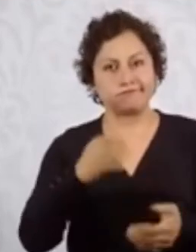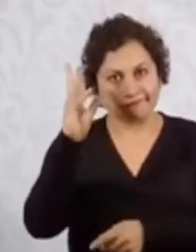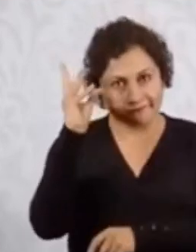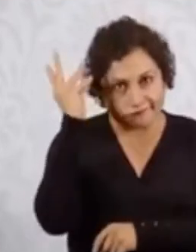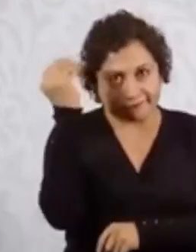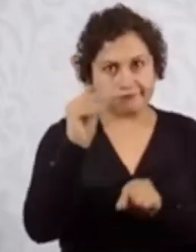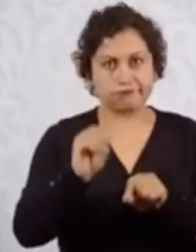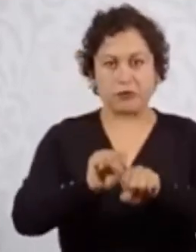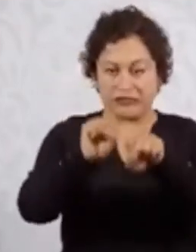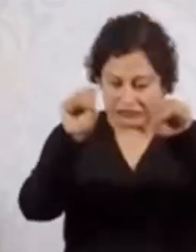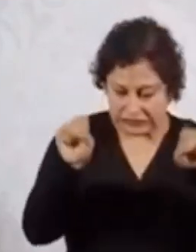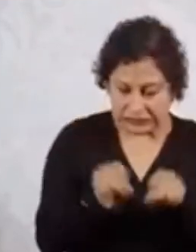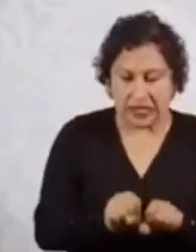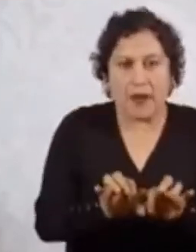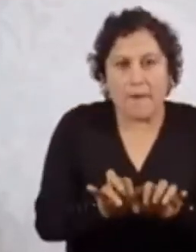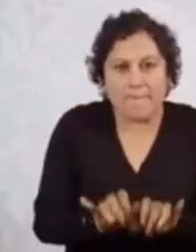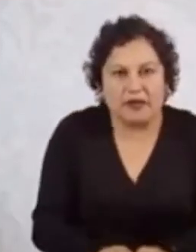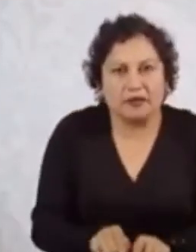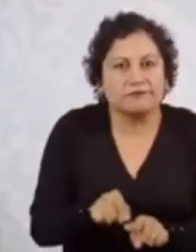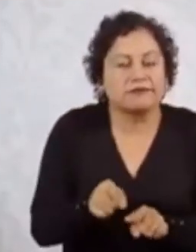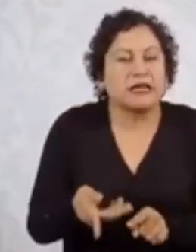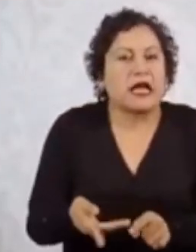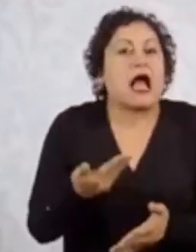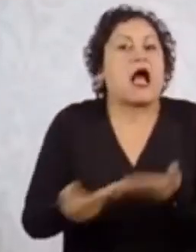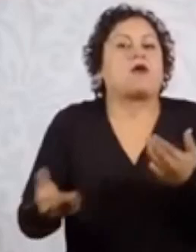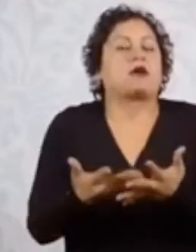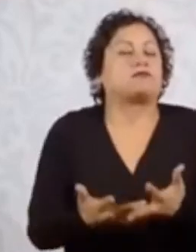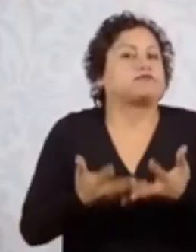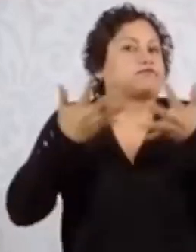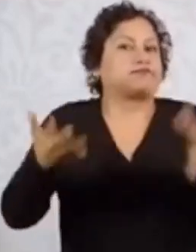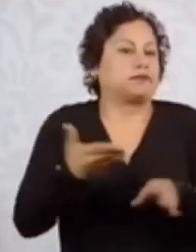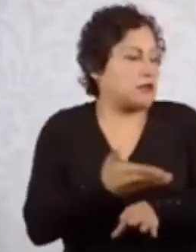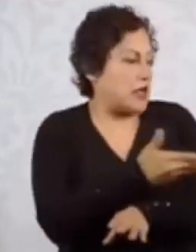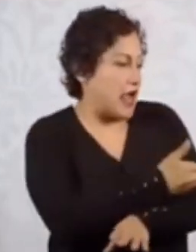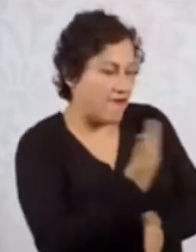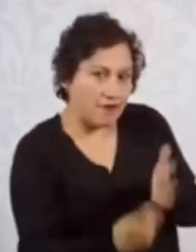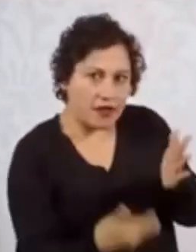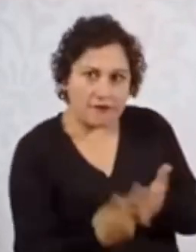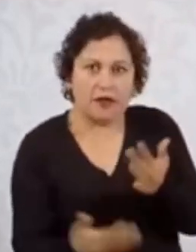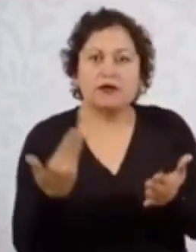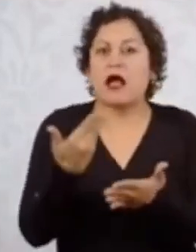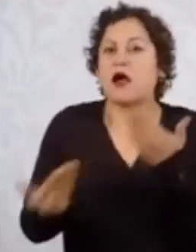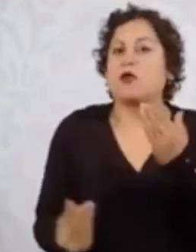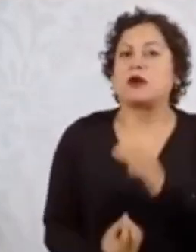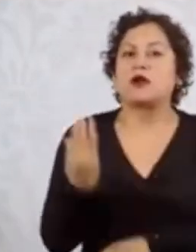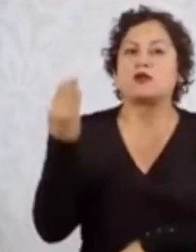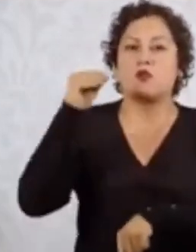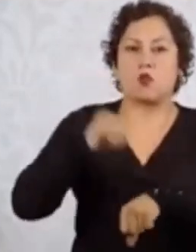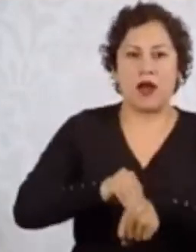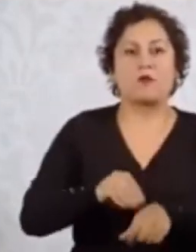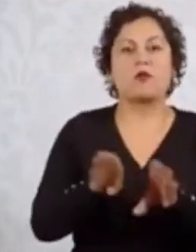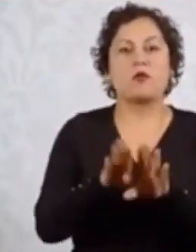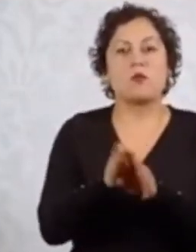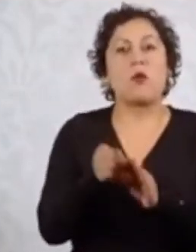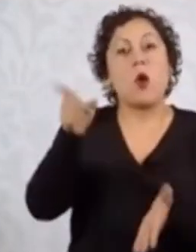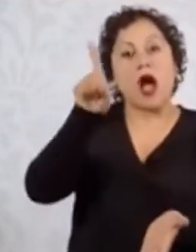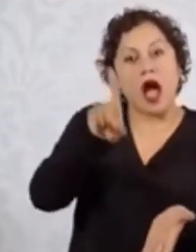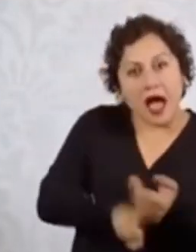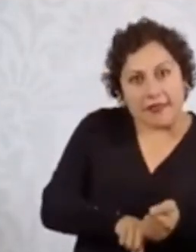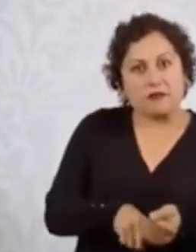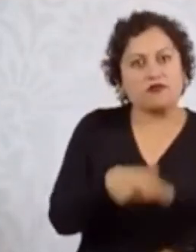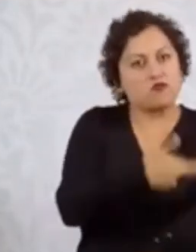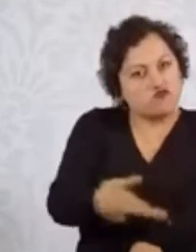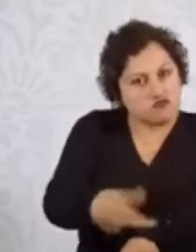aparejado de eso, de pues una agresión absoluta al medio ambiente, una agresión absoluta al planeta, en algo que, insisto,